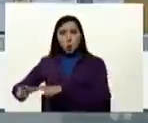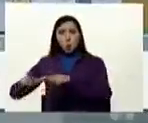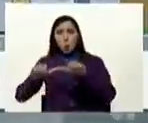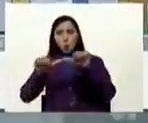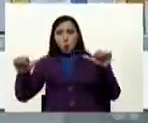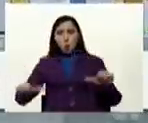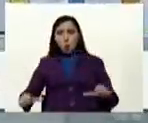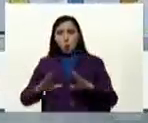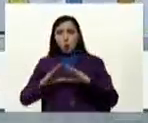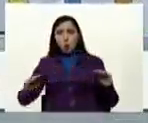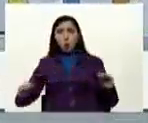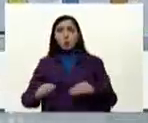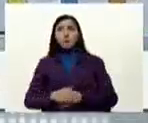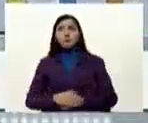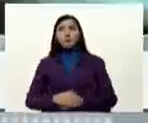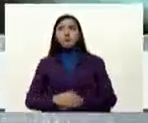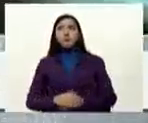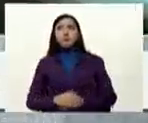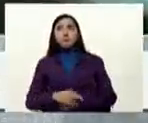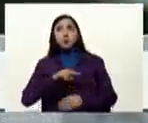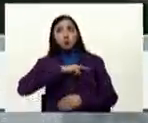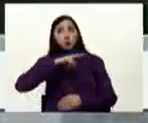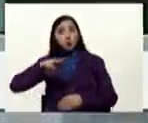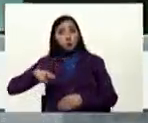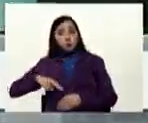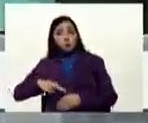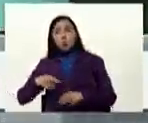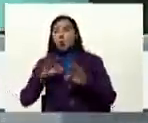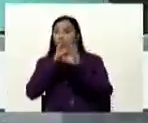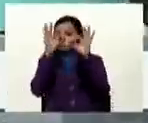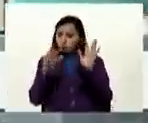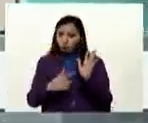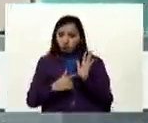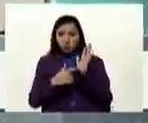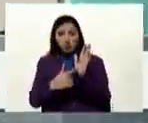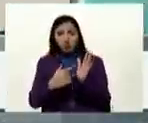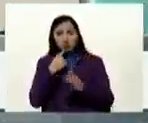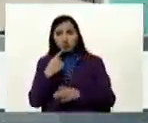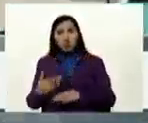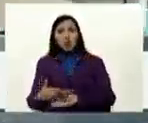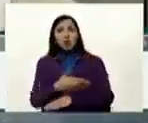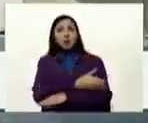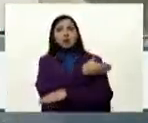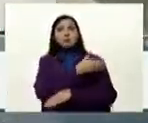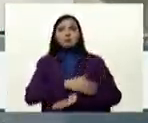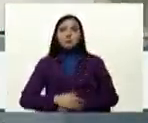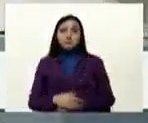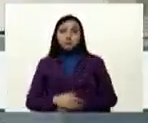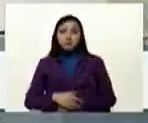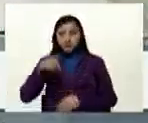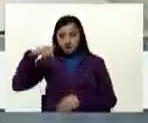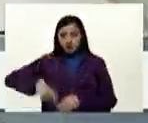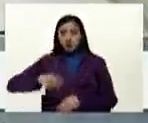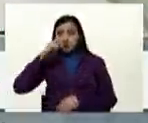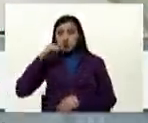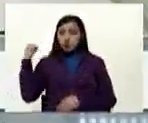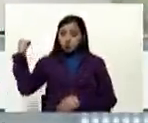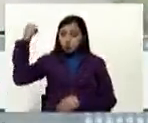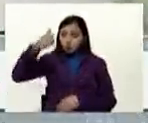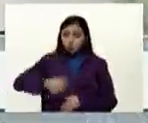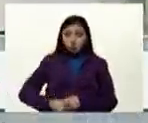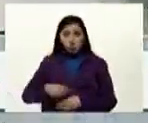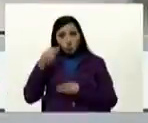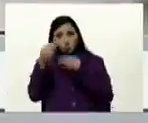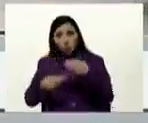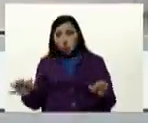sistema. Estamos construyendo, es nuestro modelo. Así como dije, que en estos años hemos avanzado en la construcción del